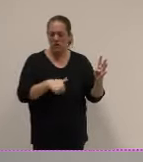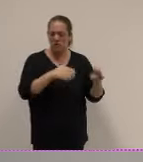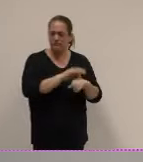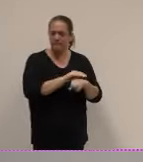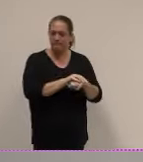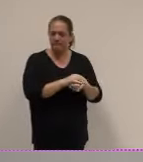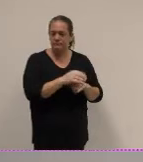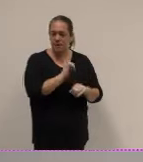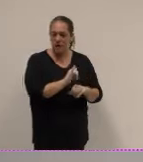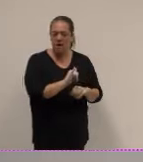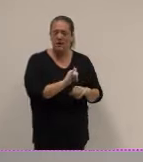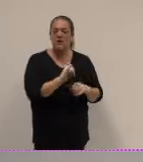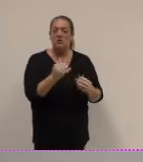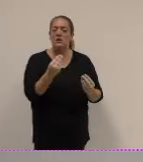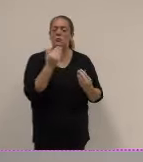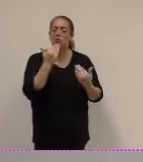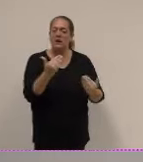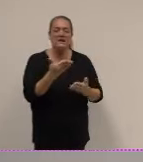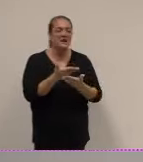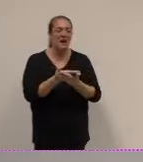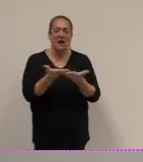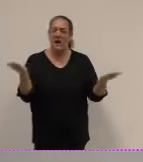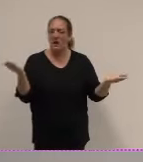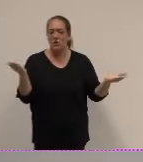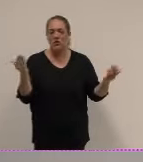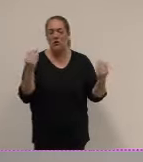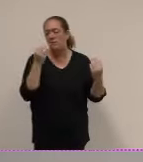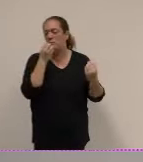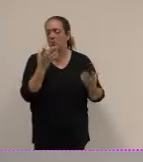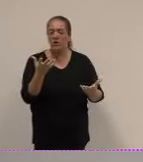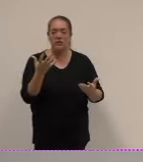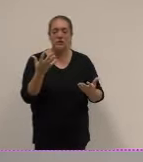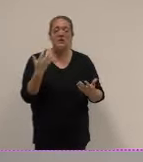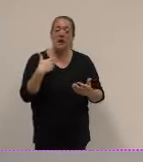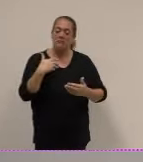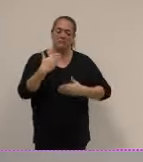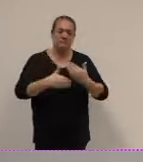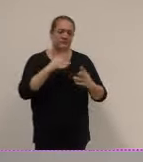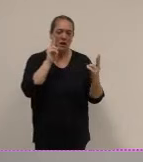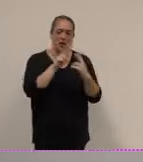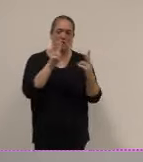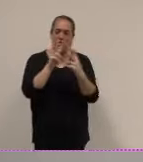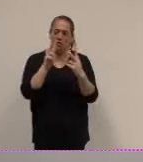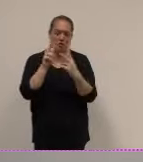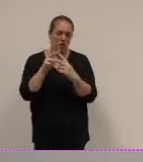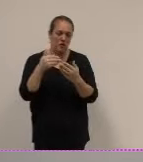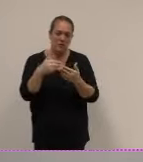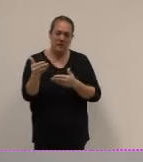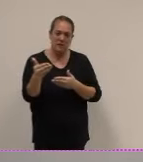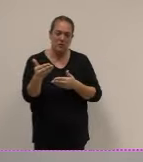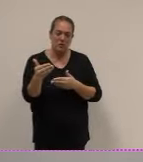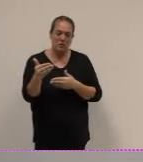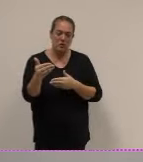tanto, muchísimas gracias a todos y bueno, nos veremos por ahí, los que no